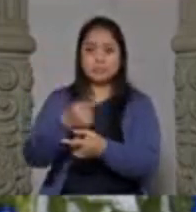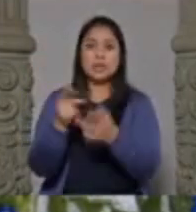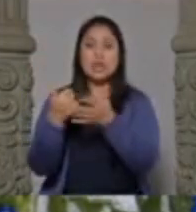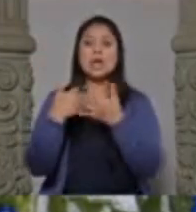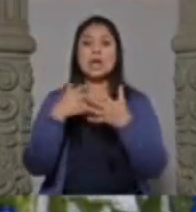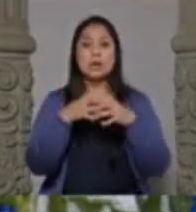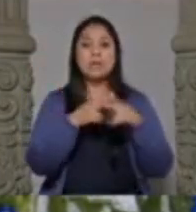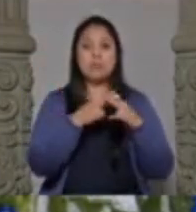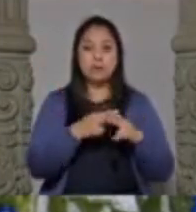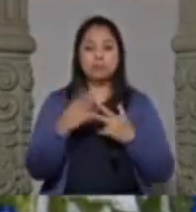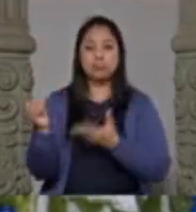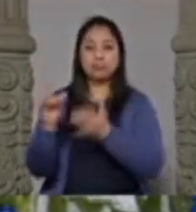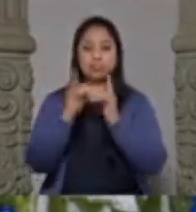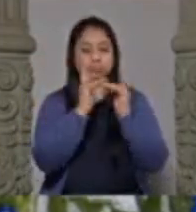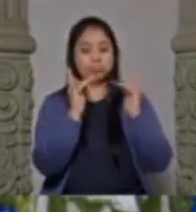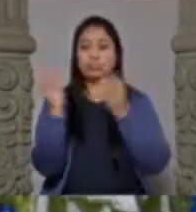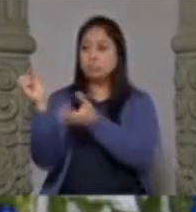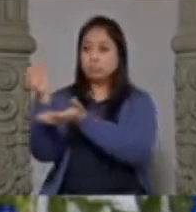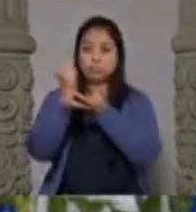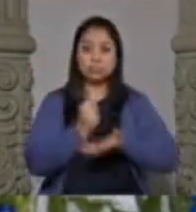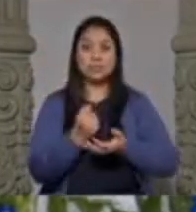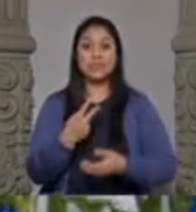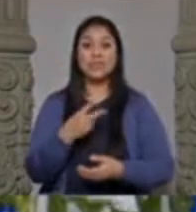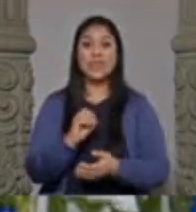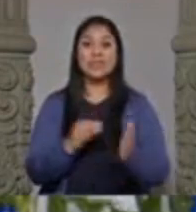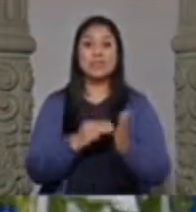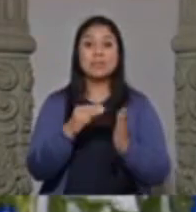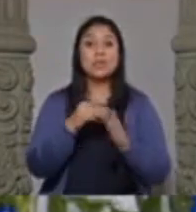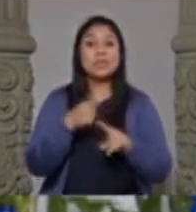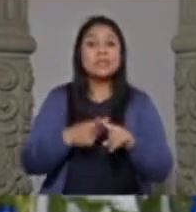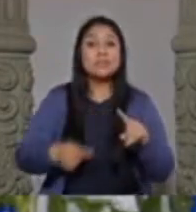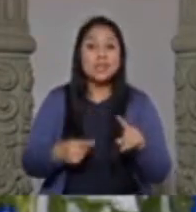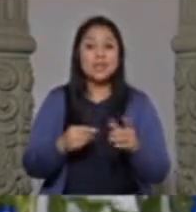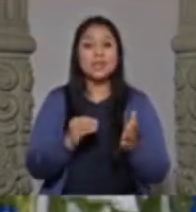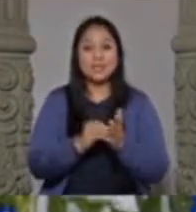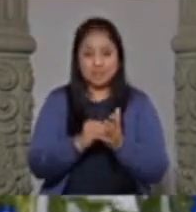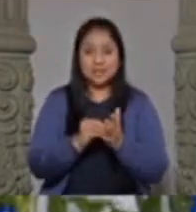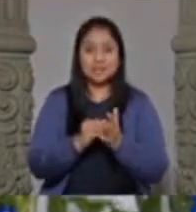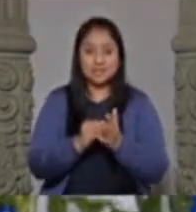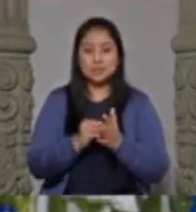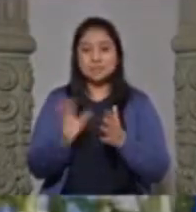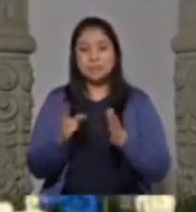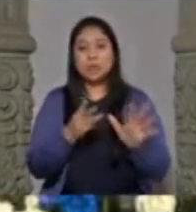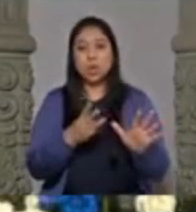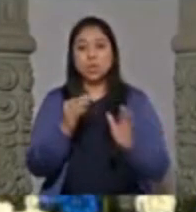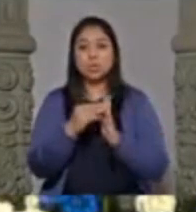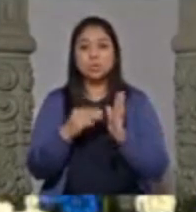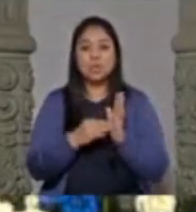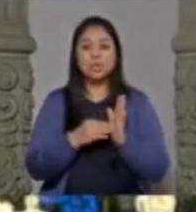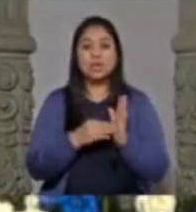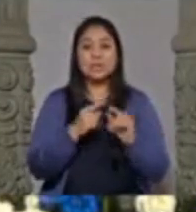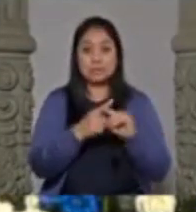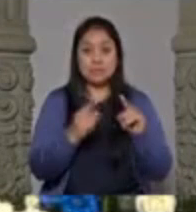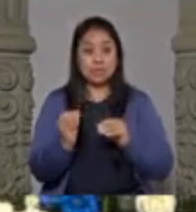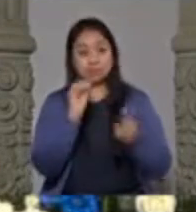infraestructura y nos dieron de vuelta 20 millones y medio de quetzales. 8 millones y medio tenían que irse para